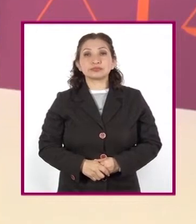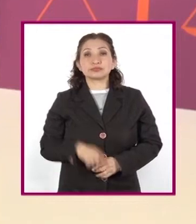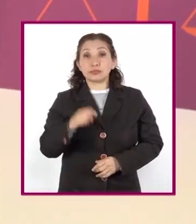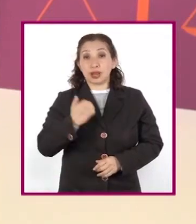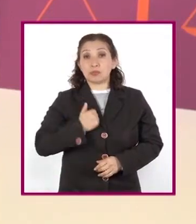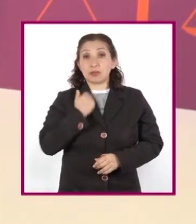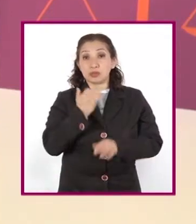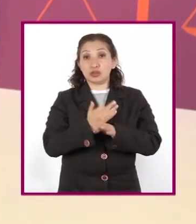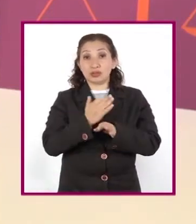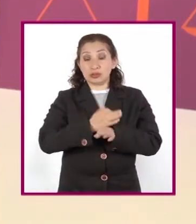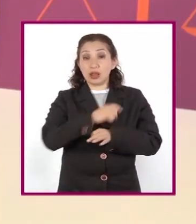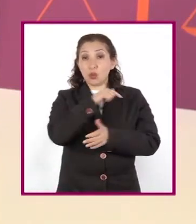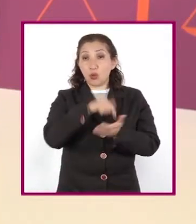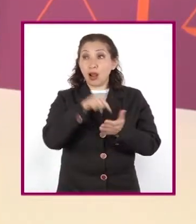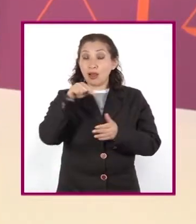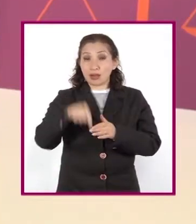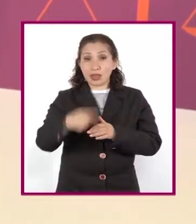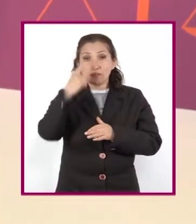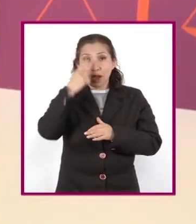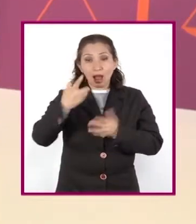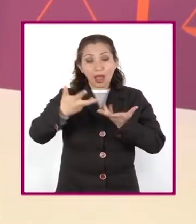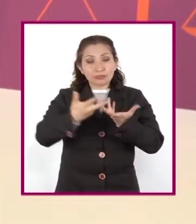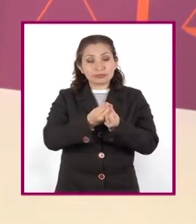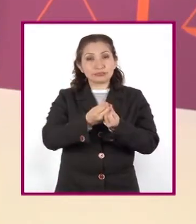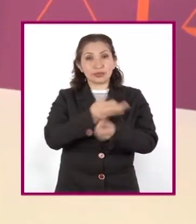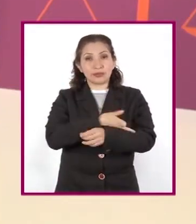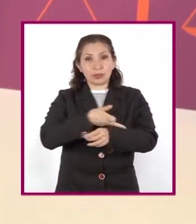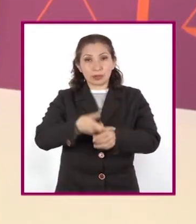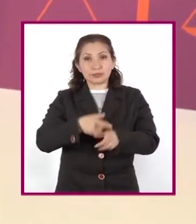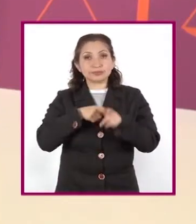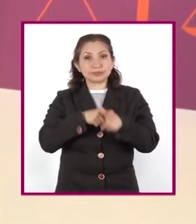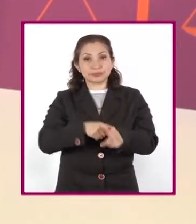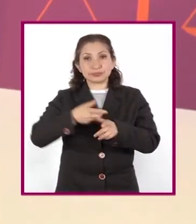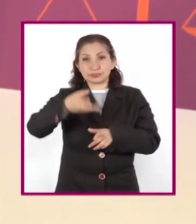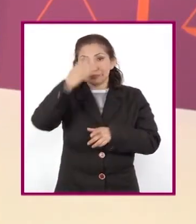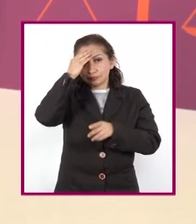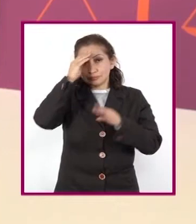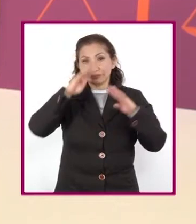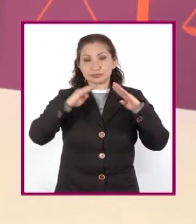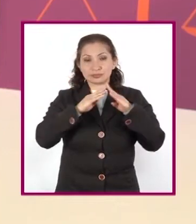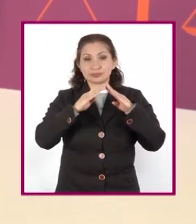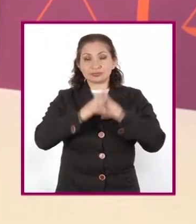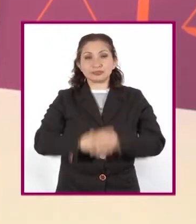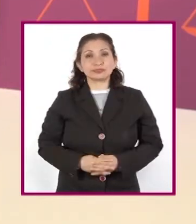Aprovechemos este espacio para convivir en familia y seguir aprendiendo en casa.